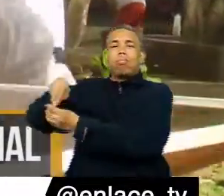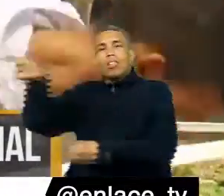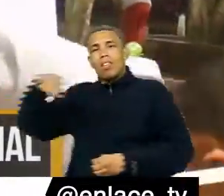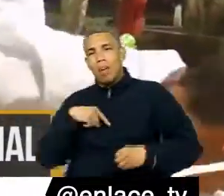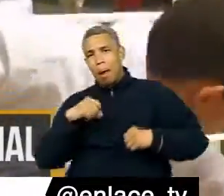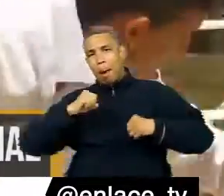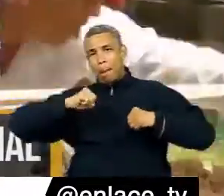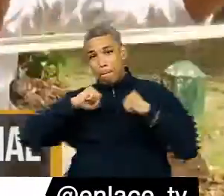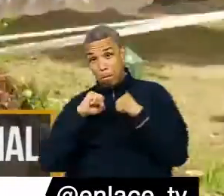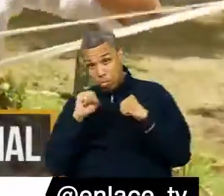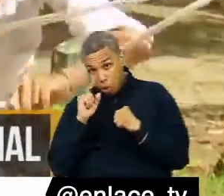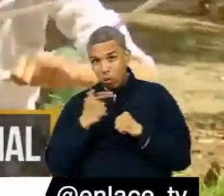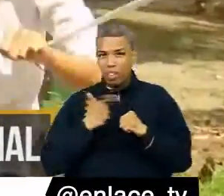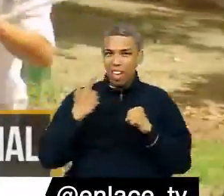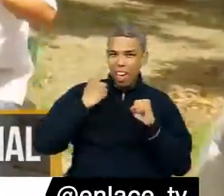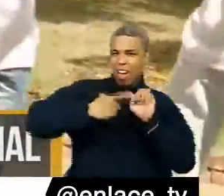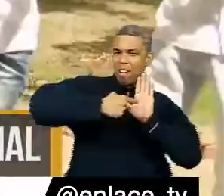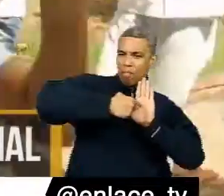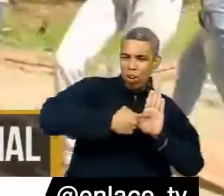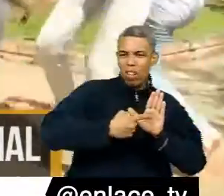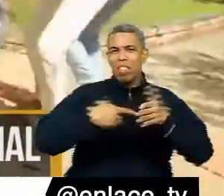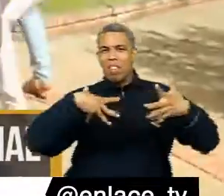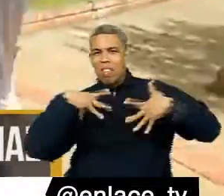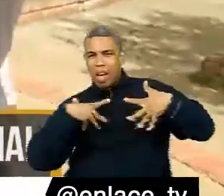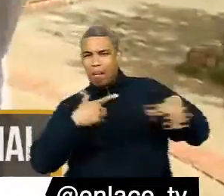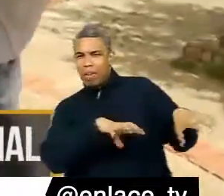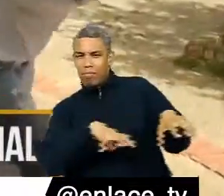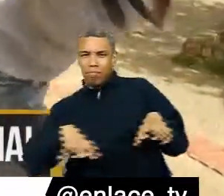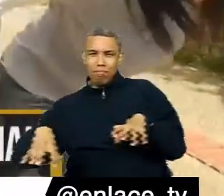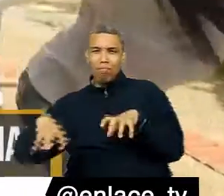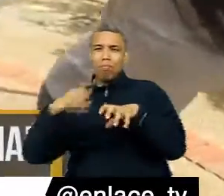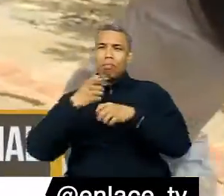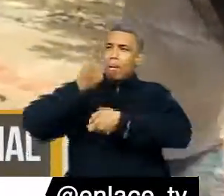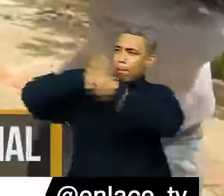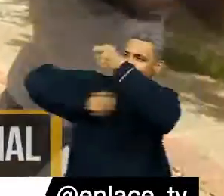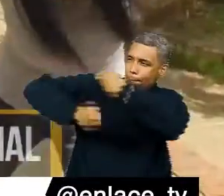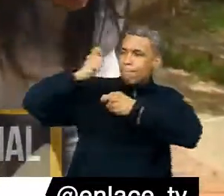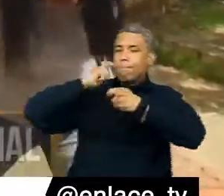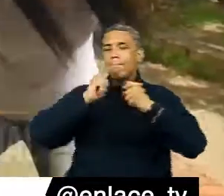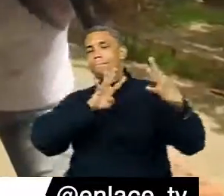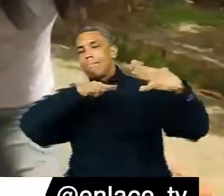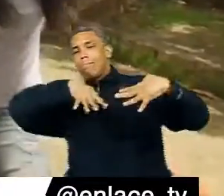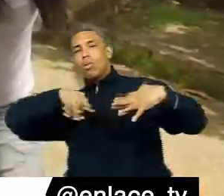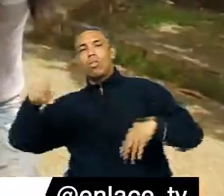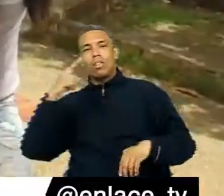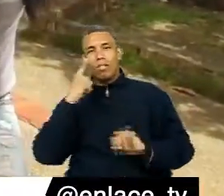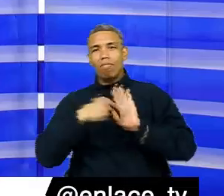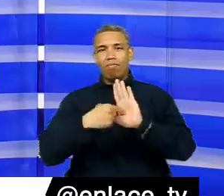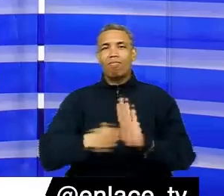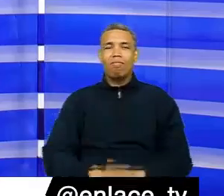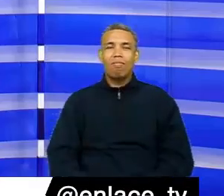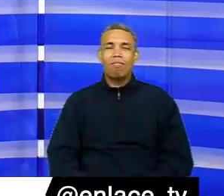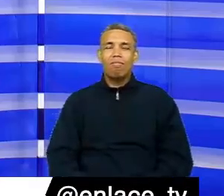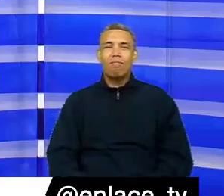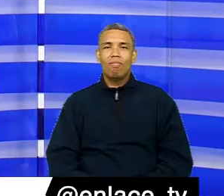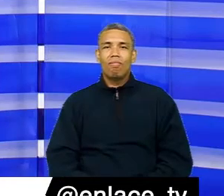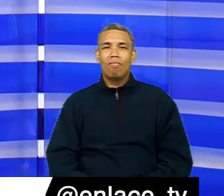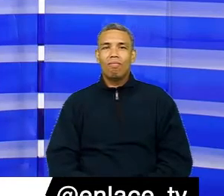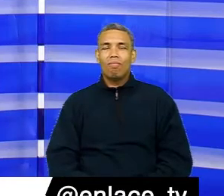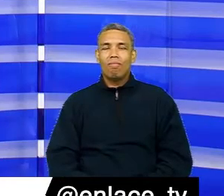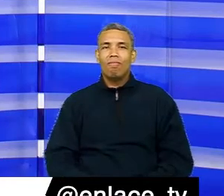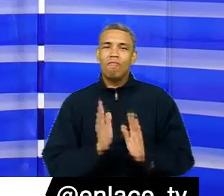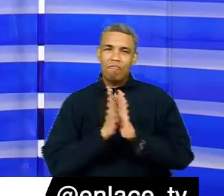en el cuarto Festival Nacional Estudiantil de Teatro, que se realiza con el apoyo del Festival Iberoamericano. Y hasta aquí la